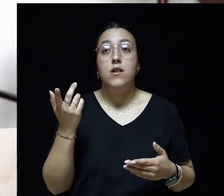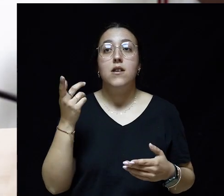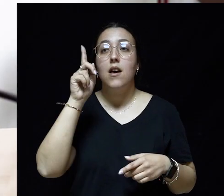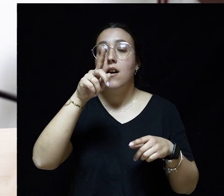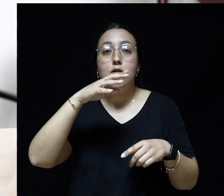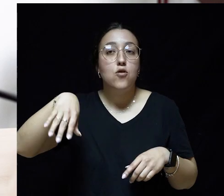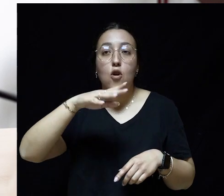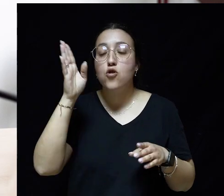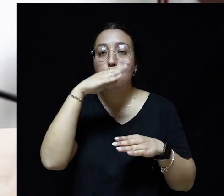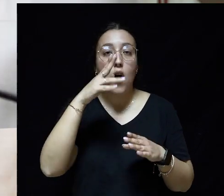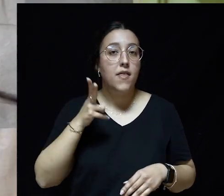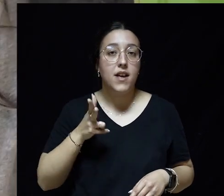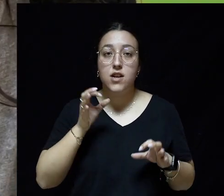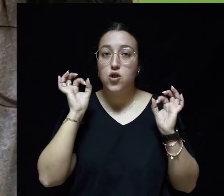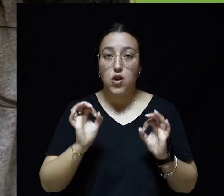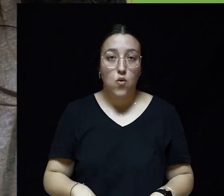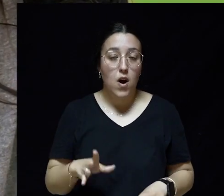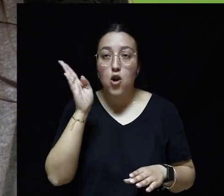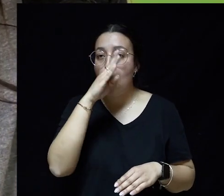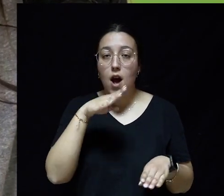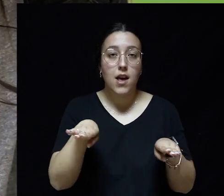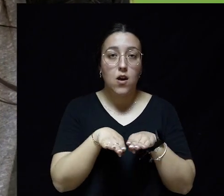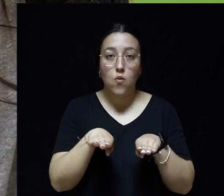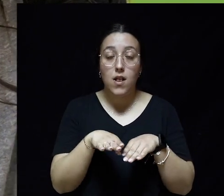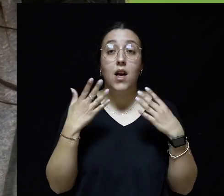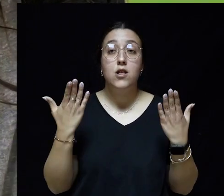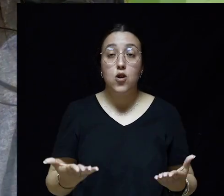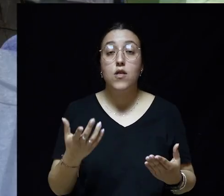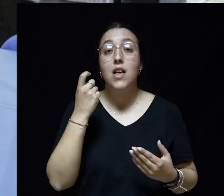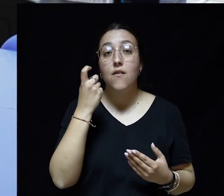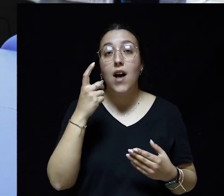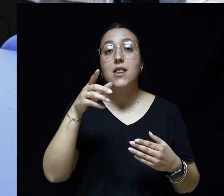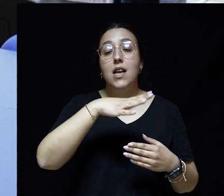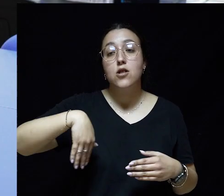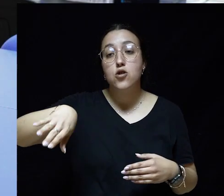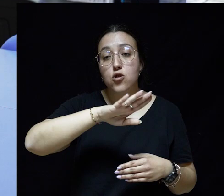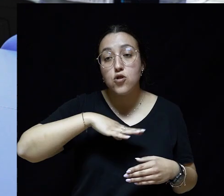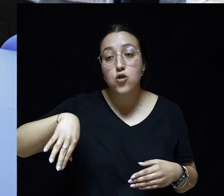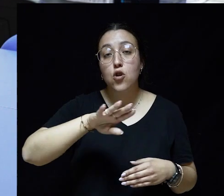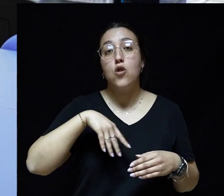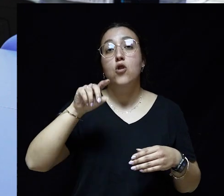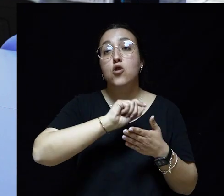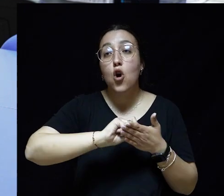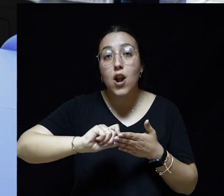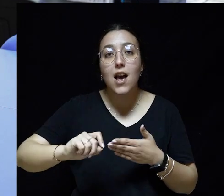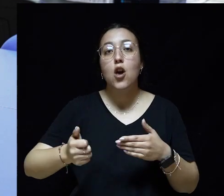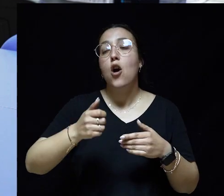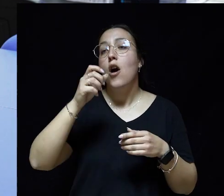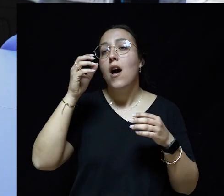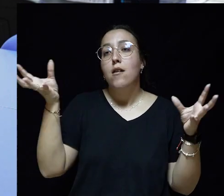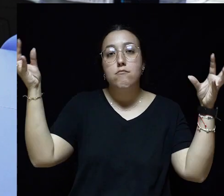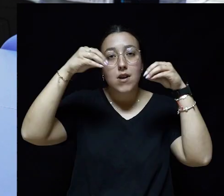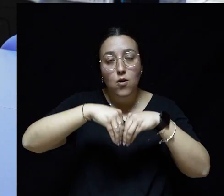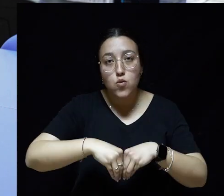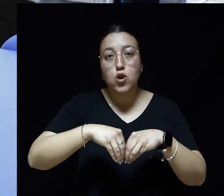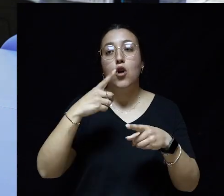derecho a los mismos resultados. Así pues, en todas las aulas tiene que haber la mayor diversidad posible. Es la única